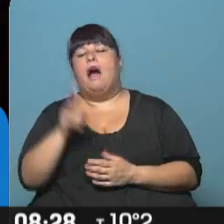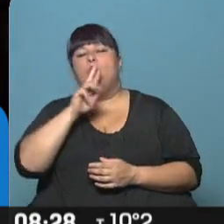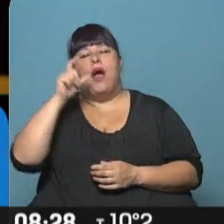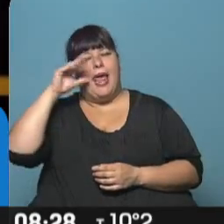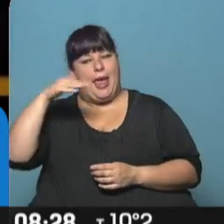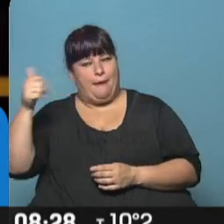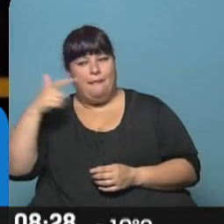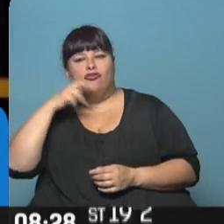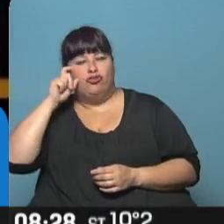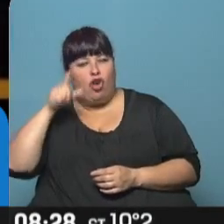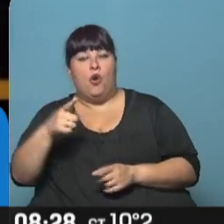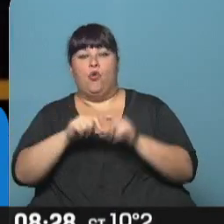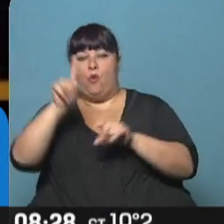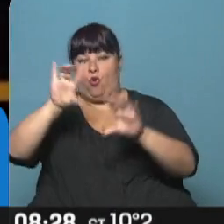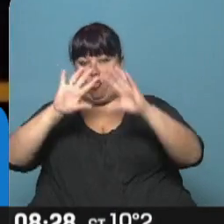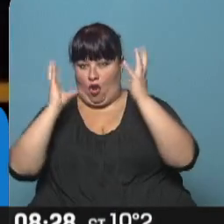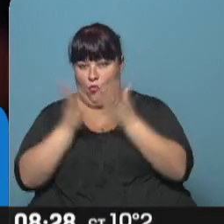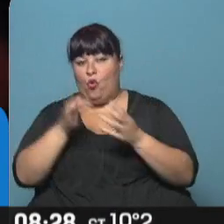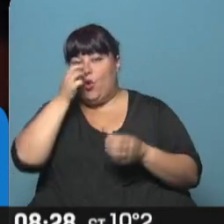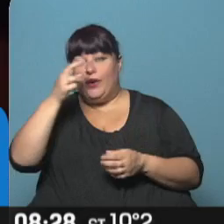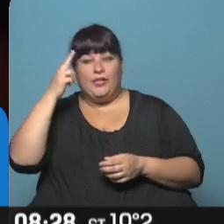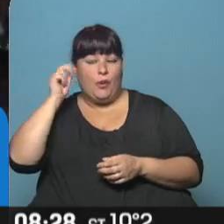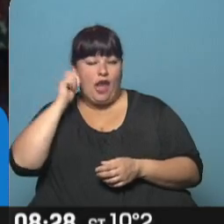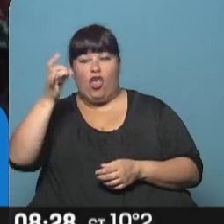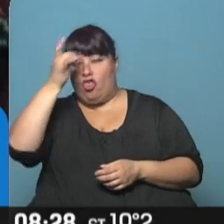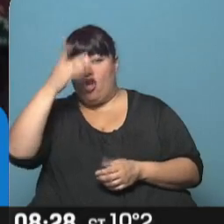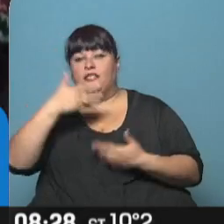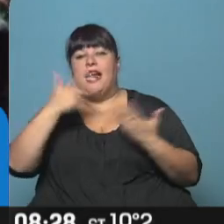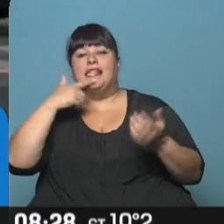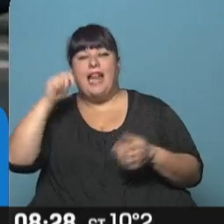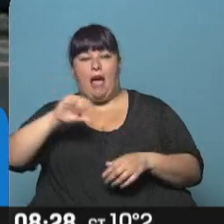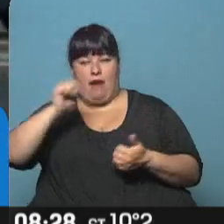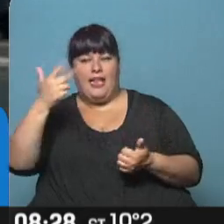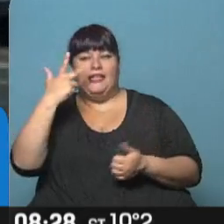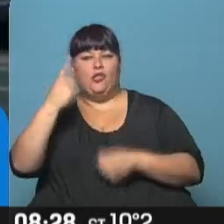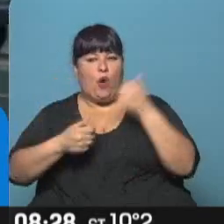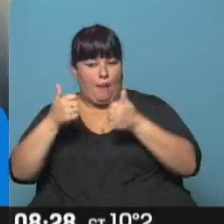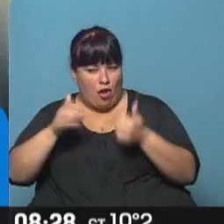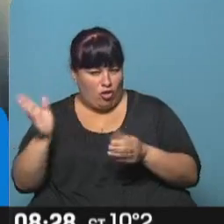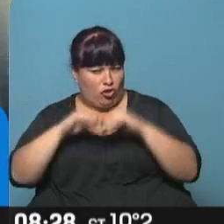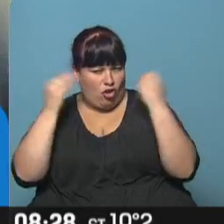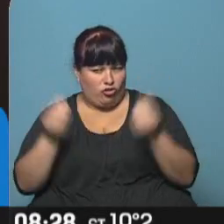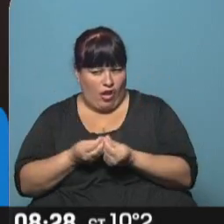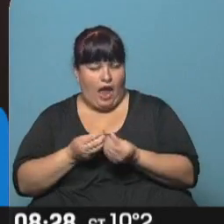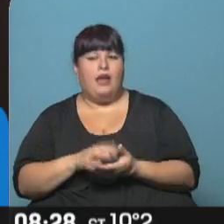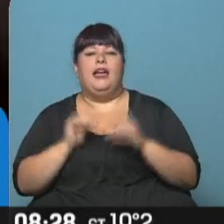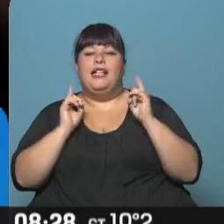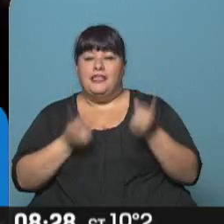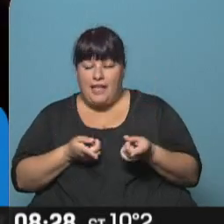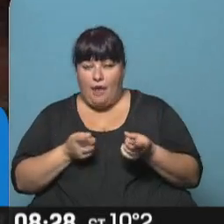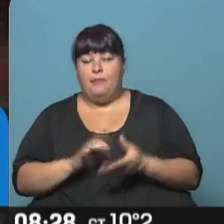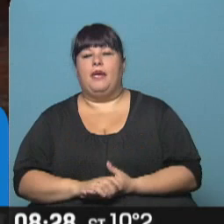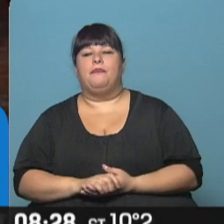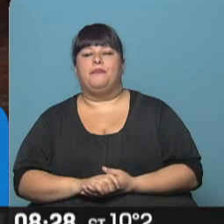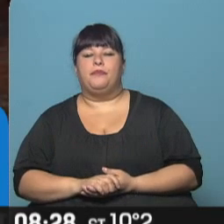Stone, quien era la número uno del mundo con 29 años, 12 grandes Slam ganados, 31 torneos en total en su carrera y además